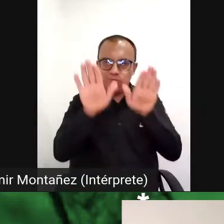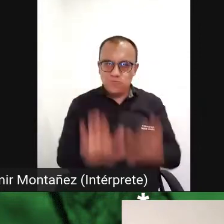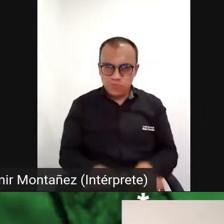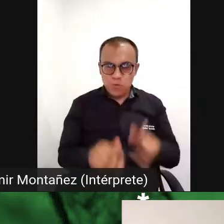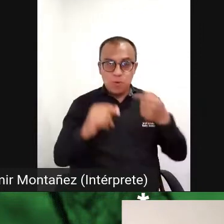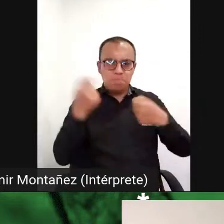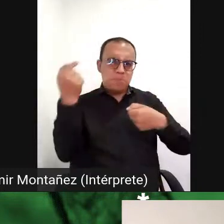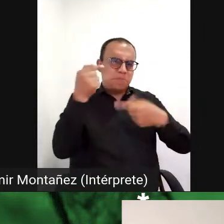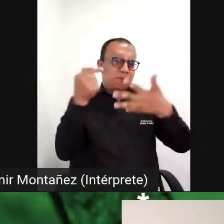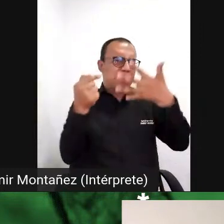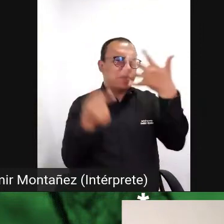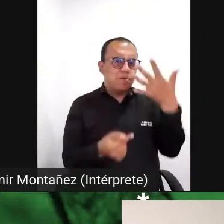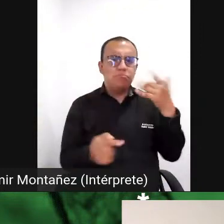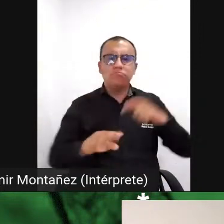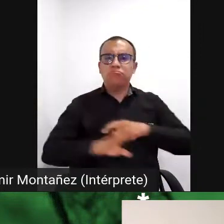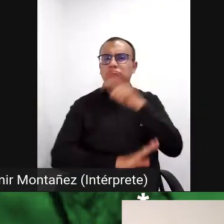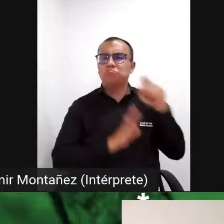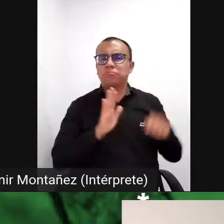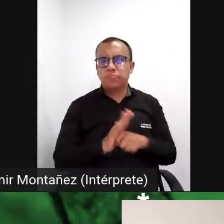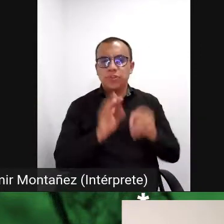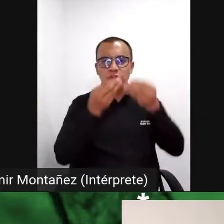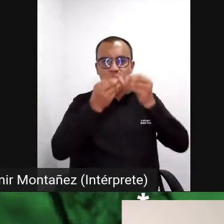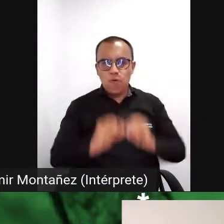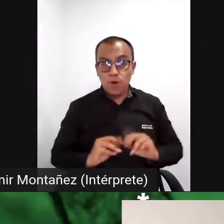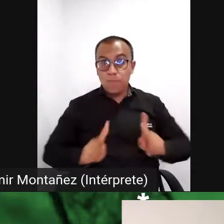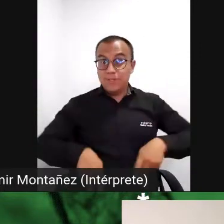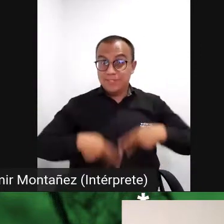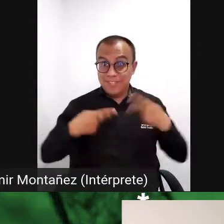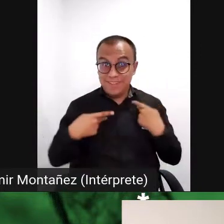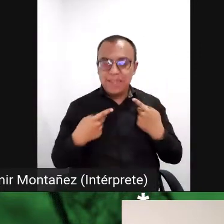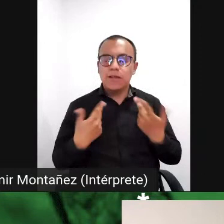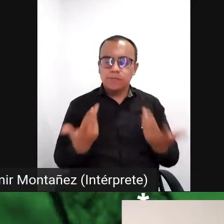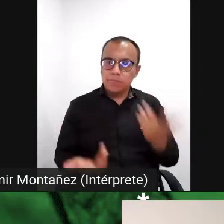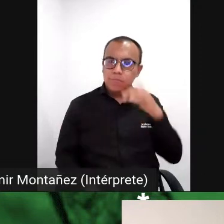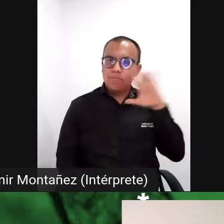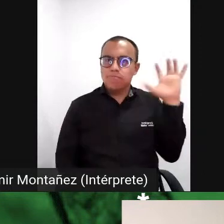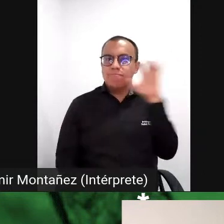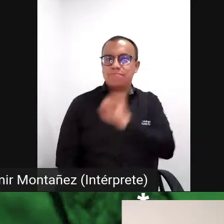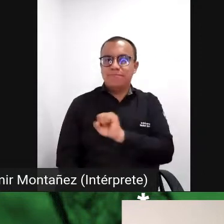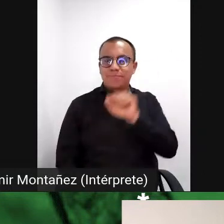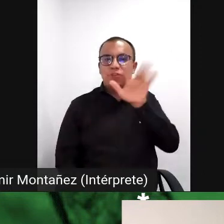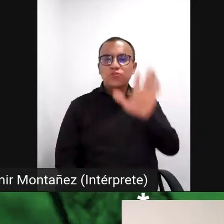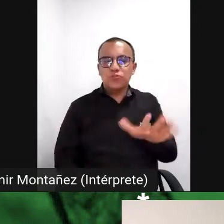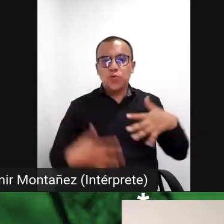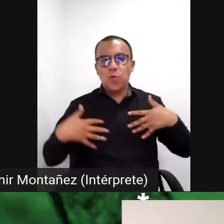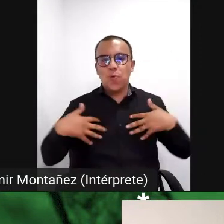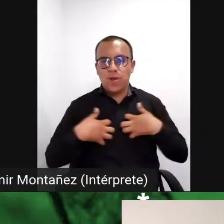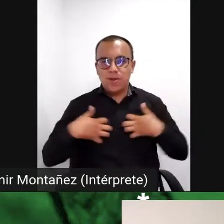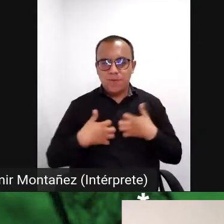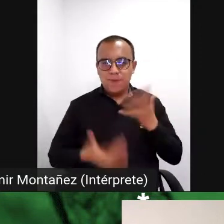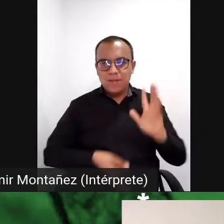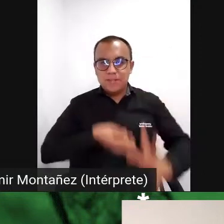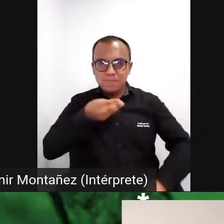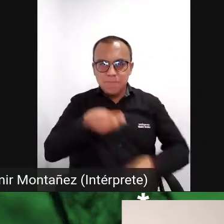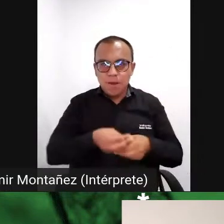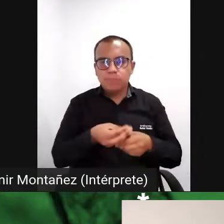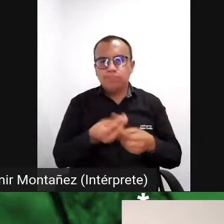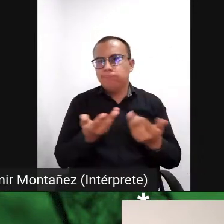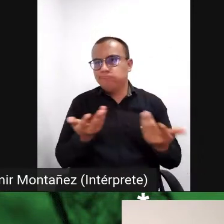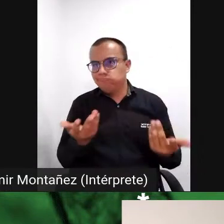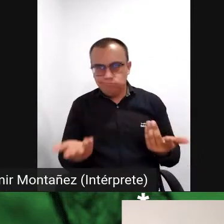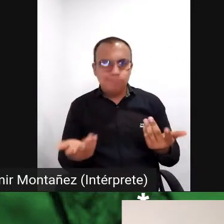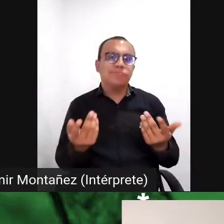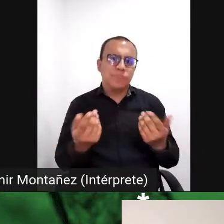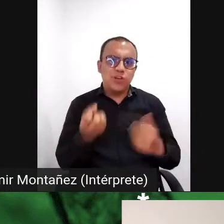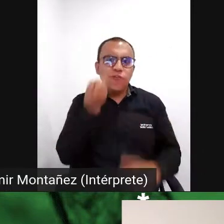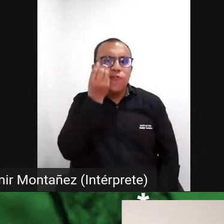compuestos de miles de formas de vida, ¿no? En este caso, hablando solamente de fauna, también tenemos, todo lo que es